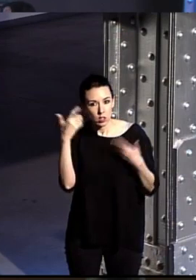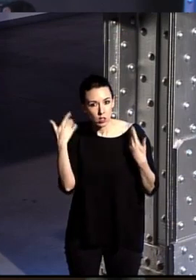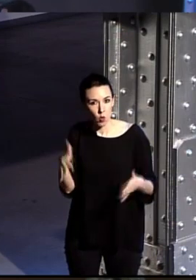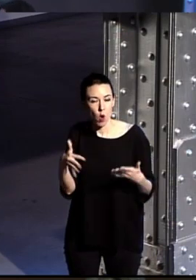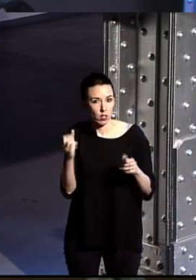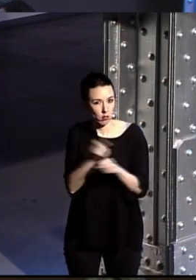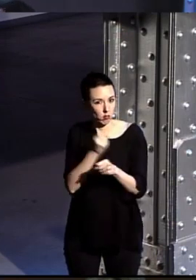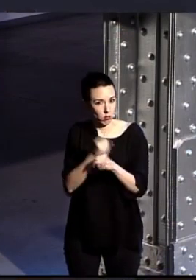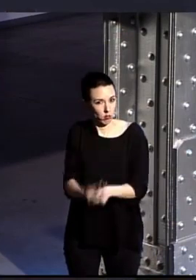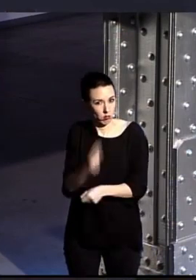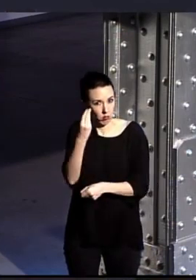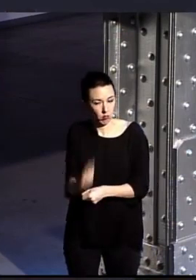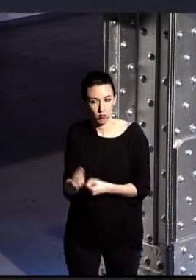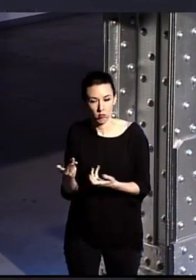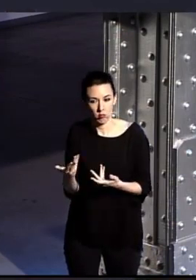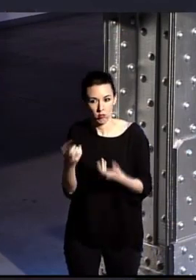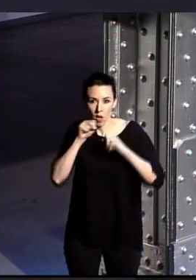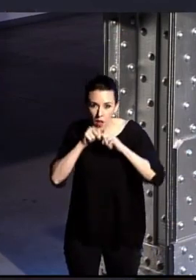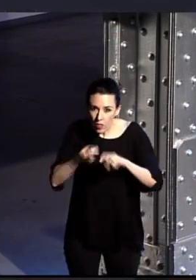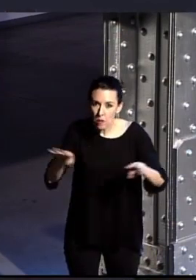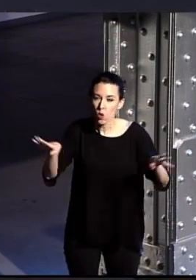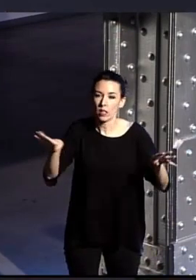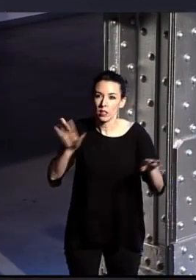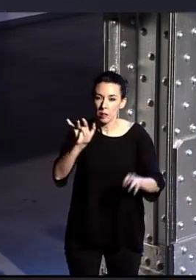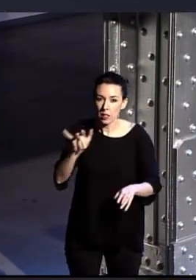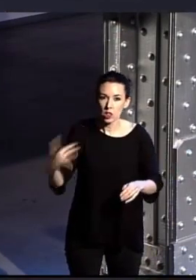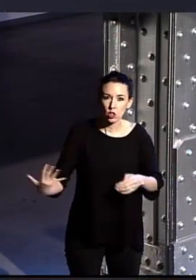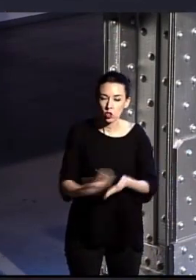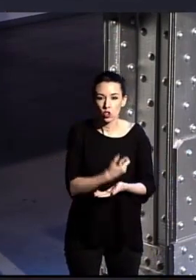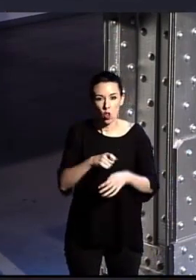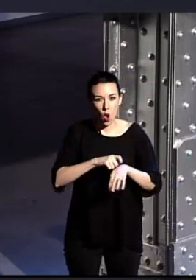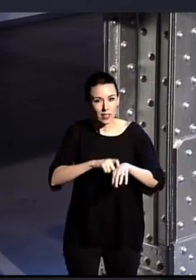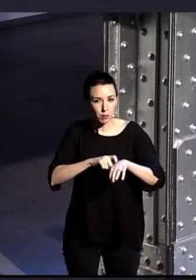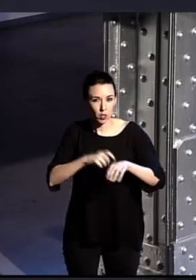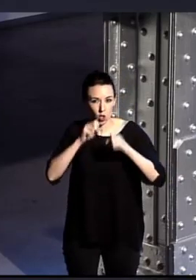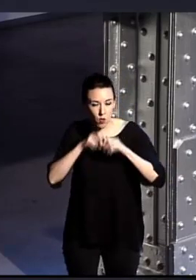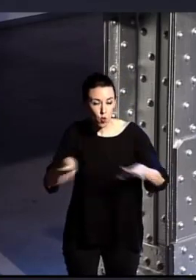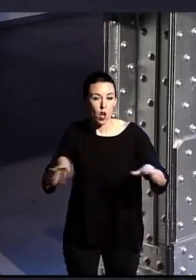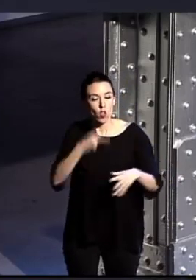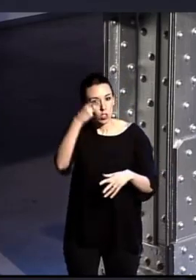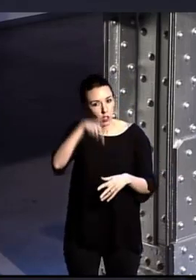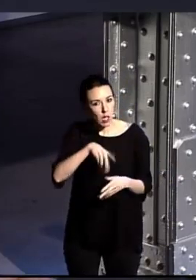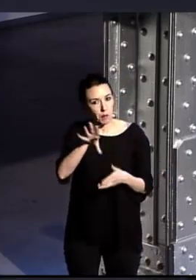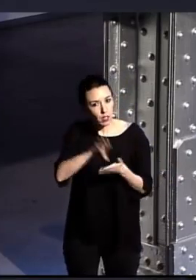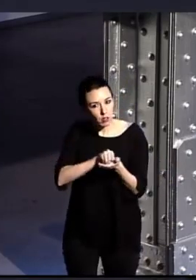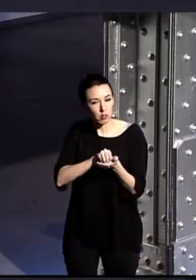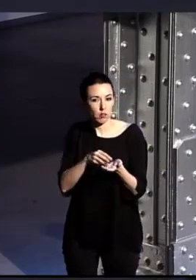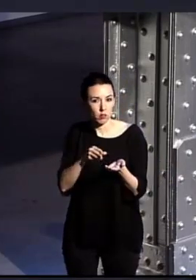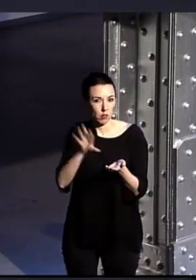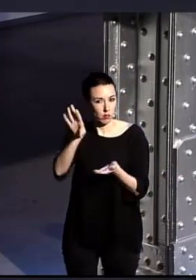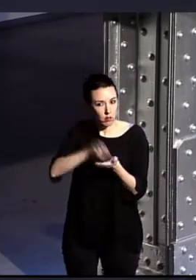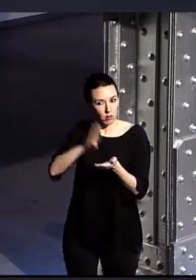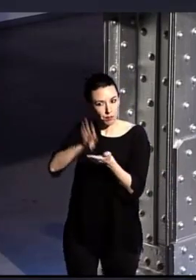obra a... bueno, divulgativa en cierto sentido, ¿no? Tiene todo ese aspecto de divulgación y de recoger un poco enciclopedista,